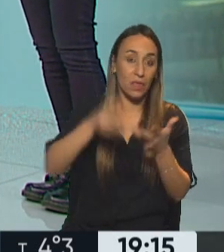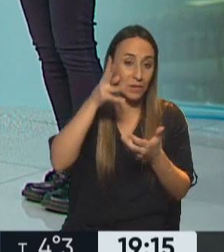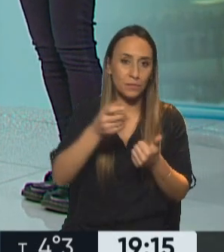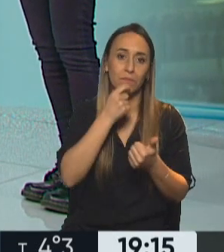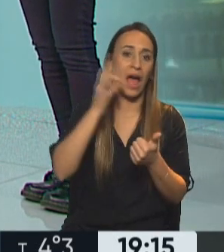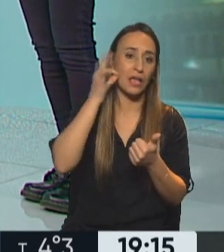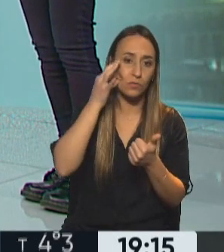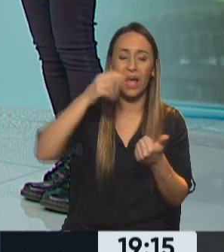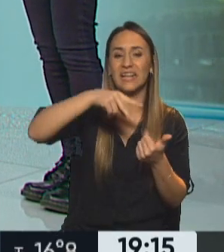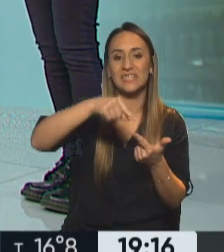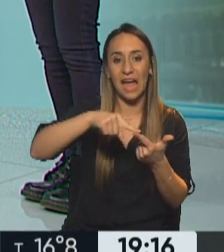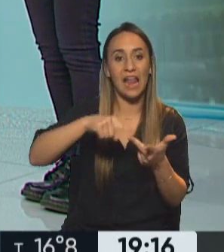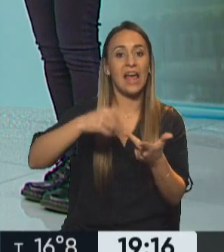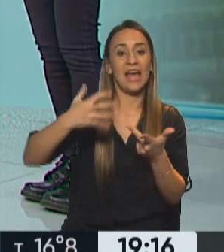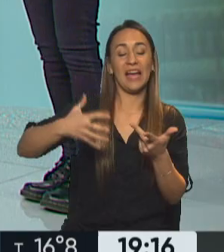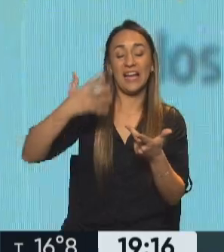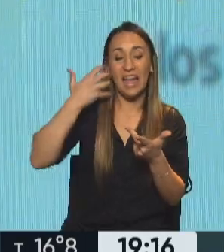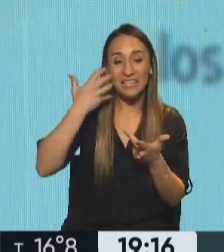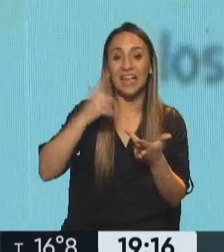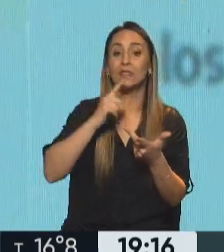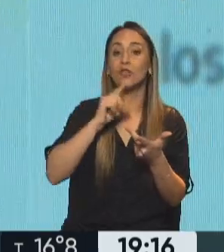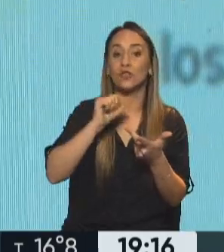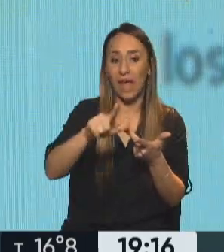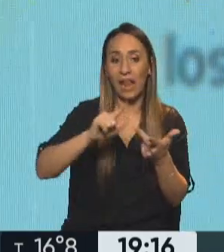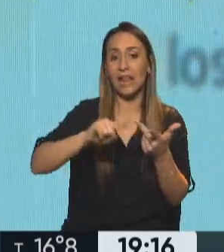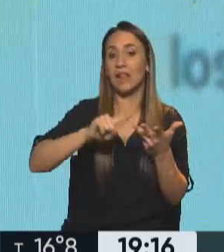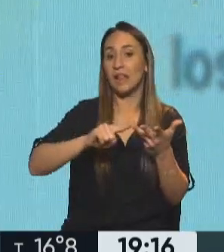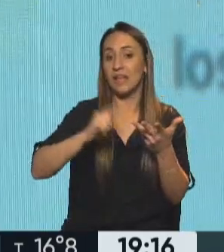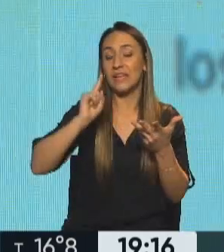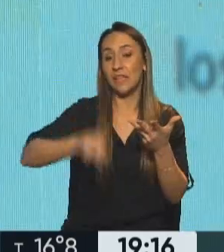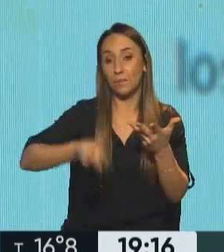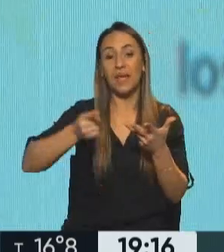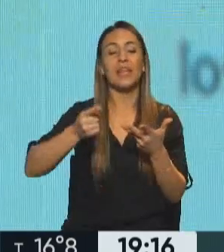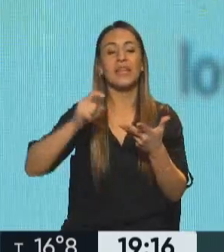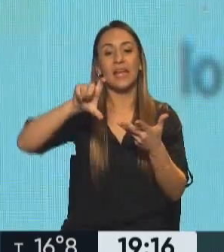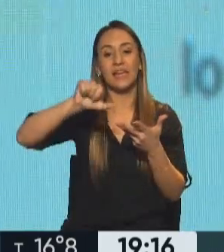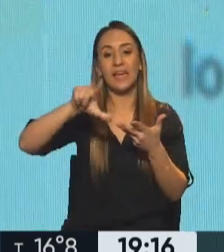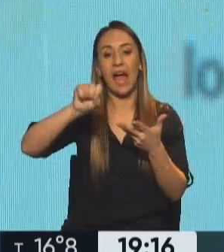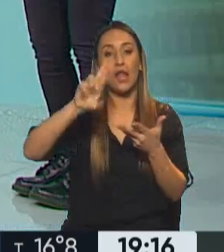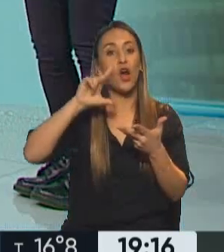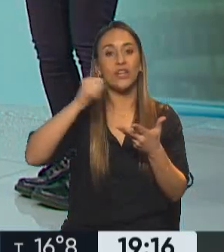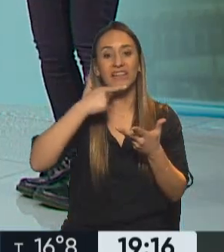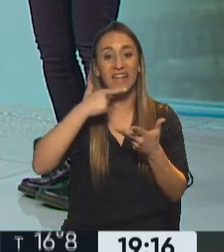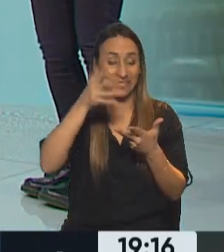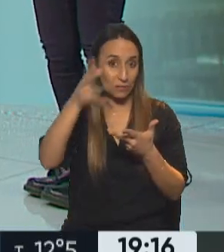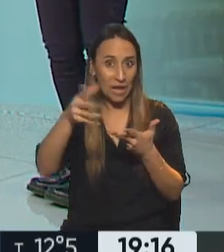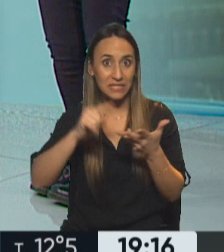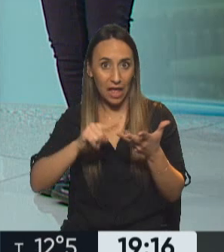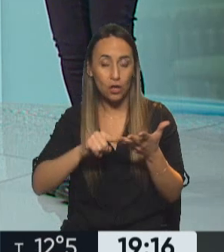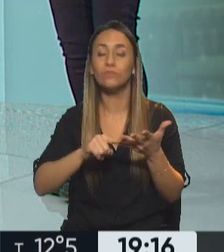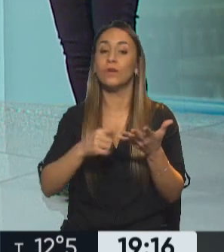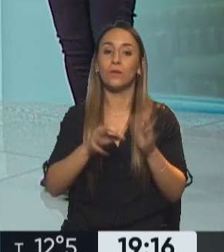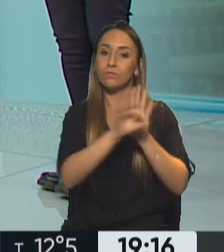grasas saturadas, grasas totales y exceso de calorías. También hay leyendas